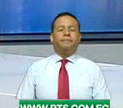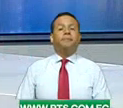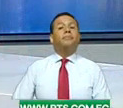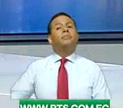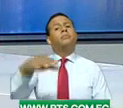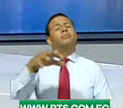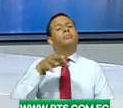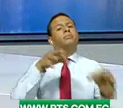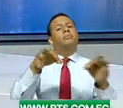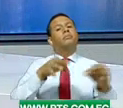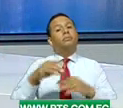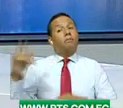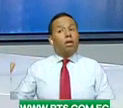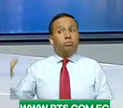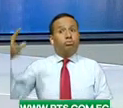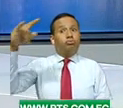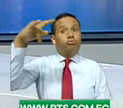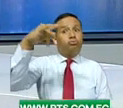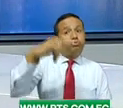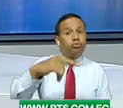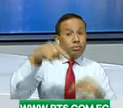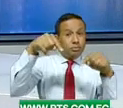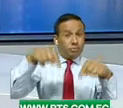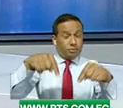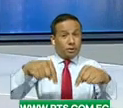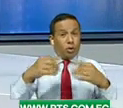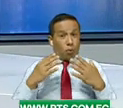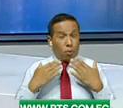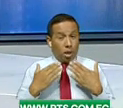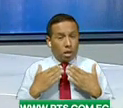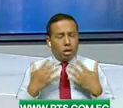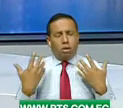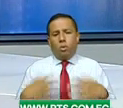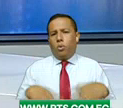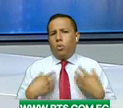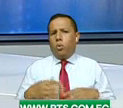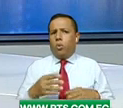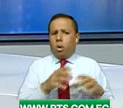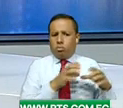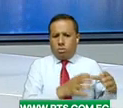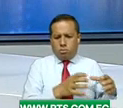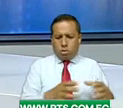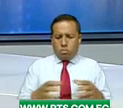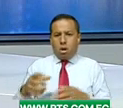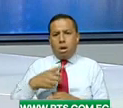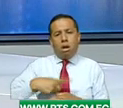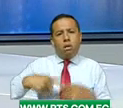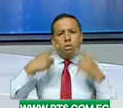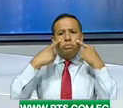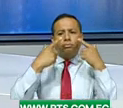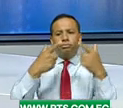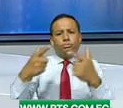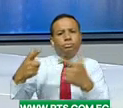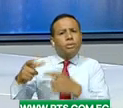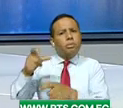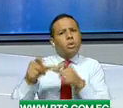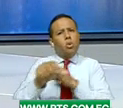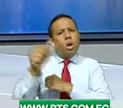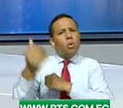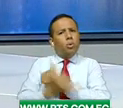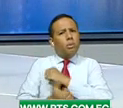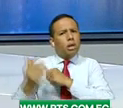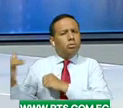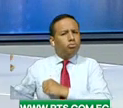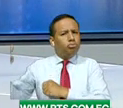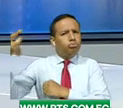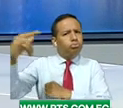Amigos, en el Aeropuerto Internacional José Joaquín de Olmedo de Guayaquil se llevan a cabo controles exhaustivos a pasajeros que arriban al país. La medida